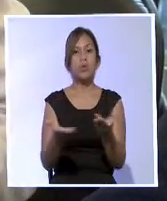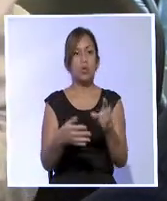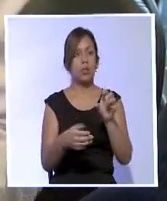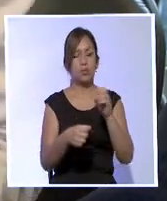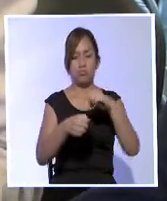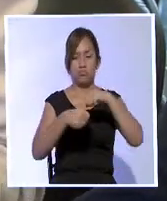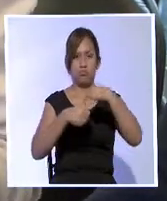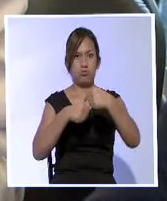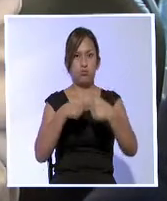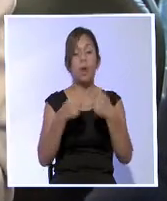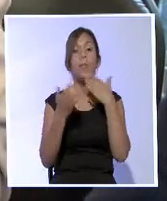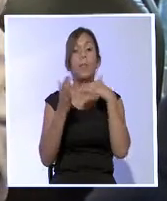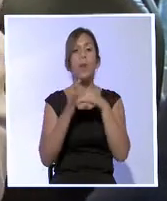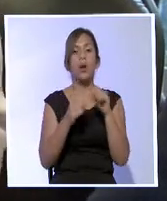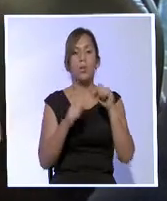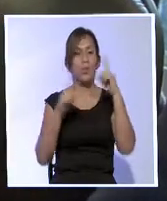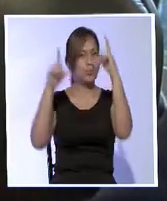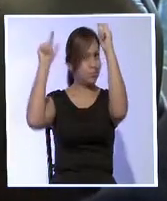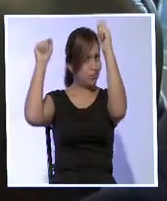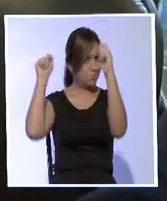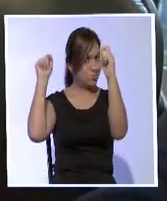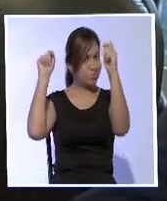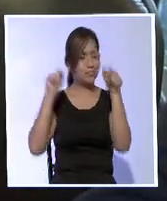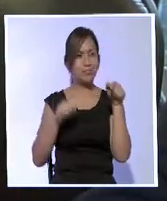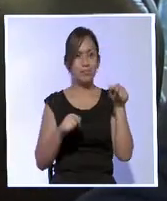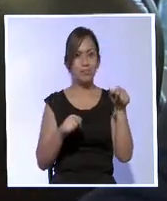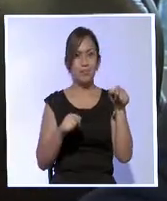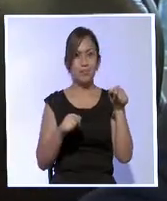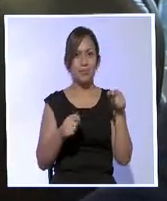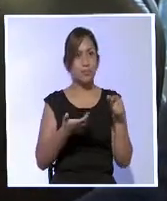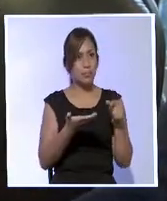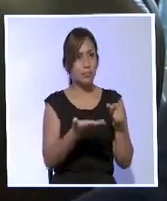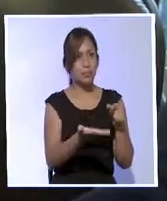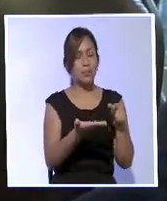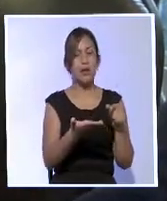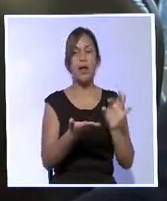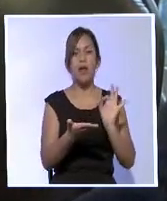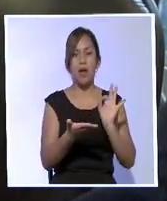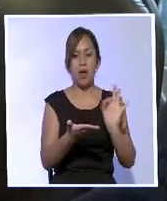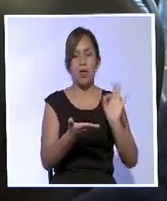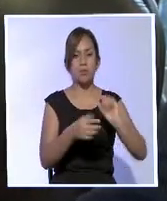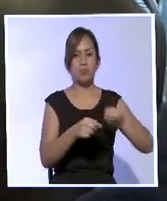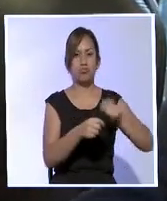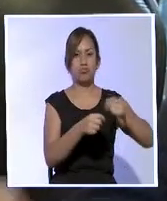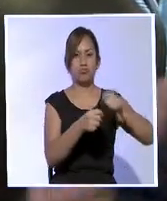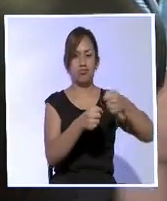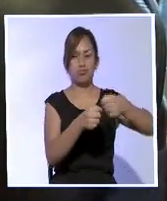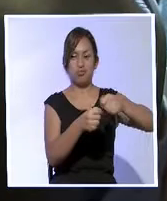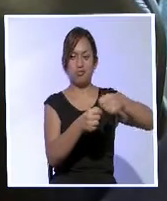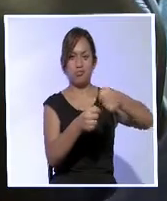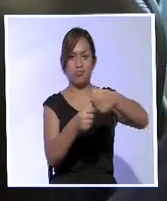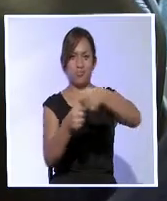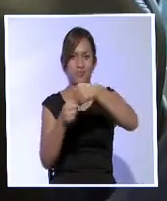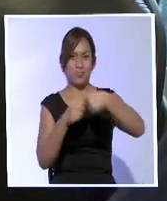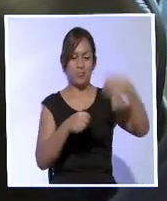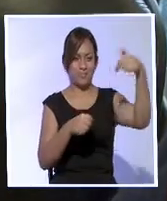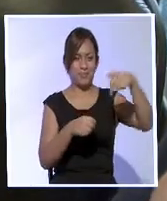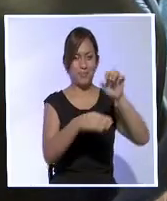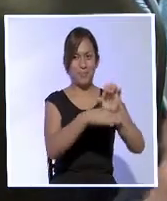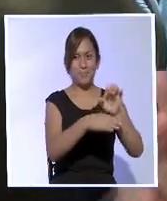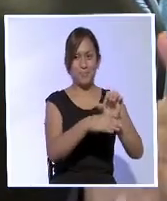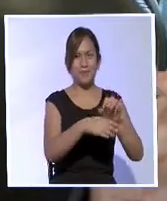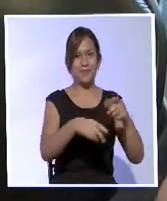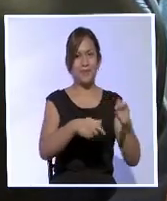sombrero tejido en el ecuador no sea un panamá hut sino un sombrero del sígsig de manabí de donde quiera que se lo